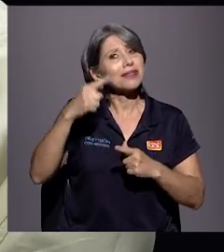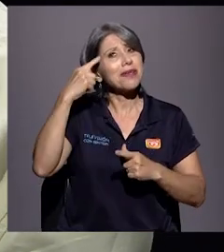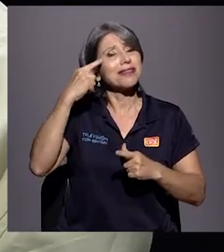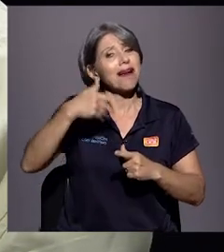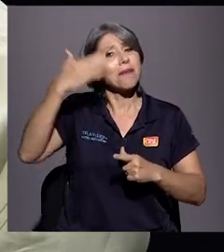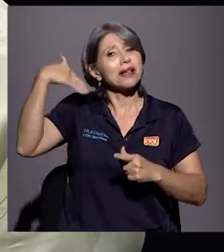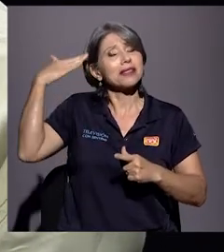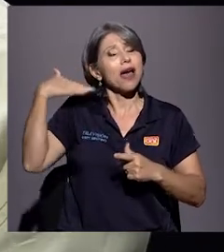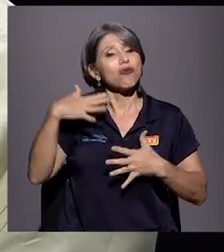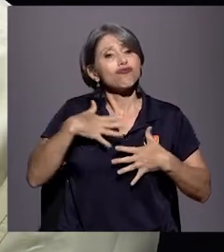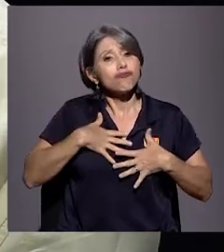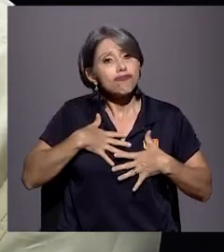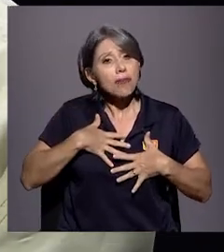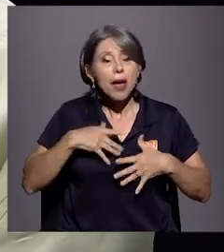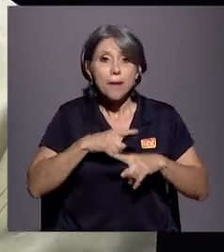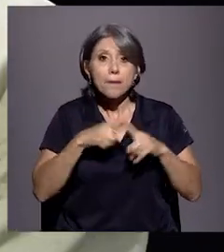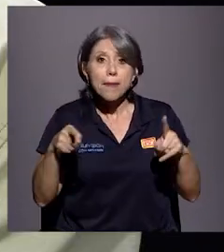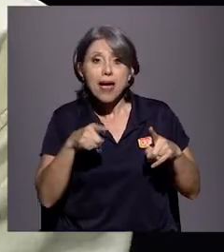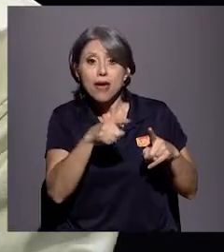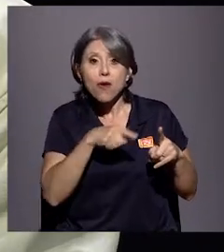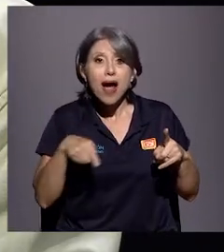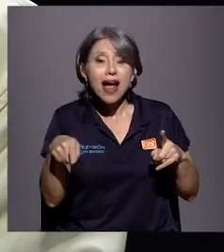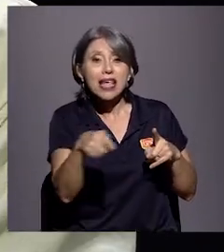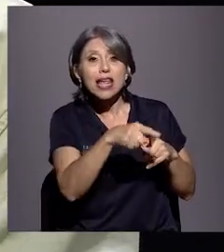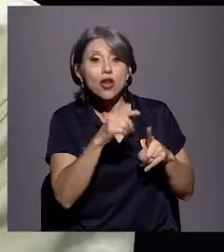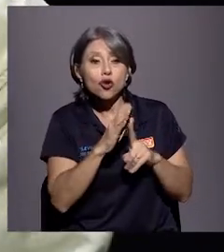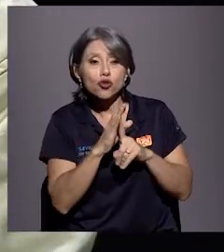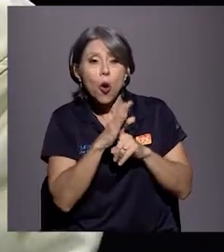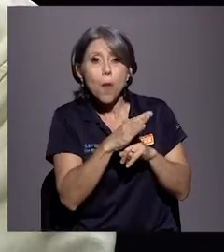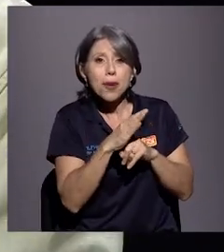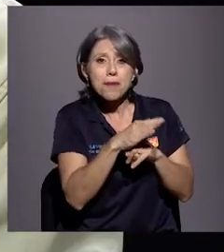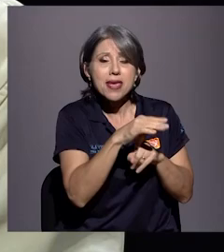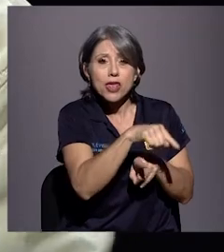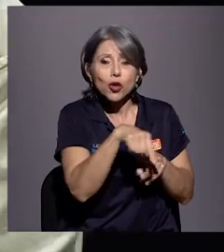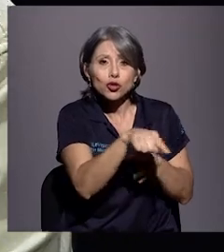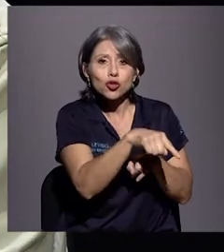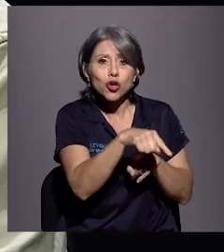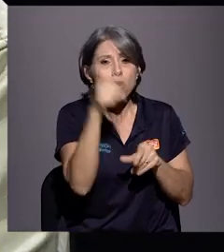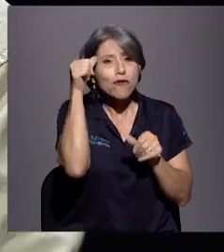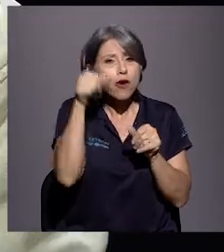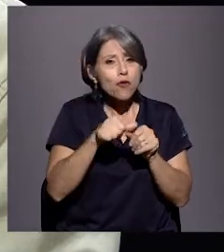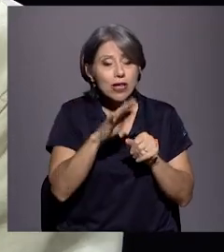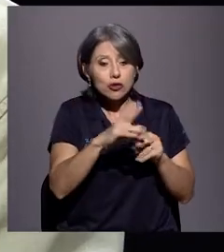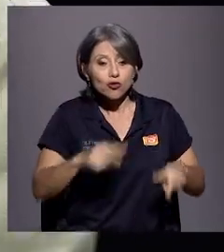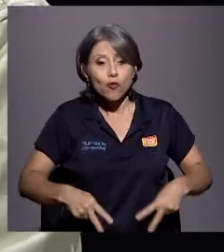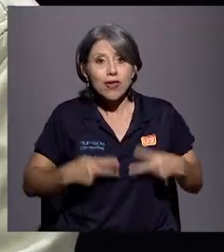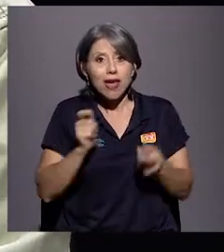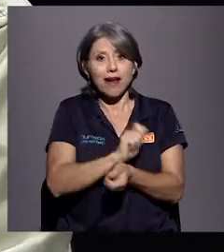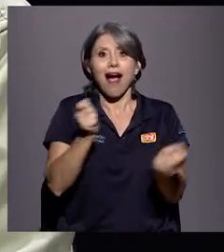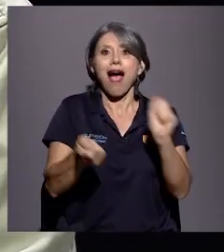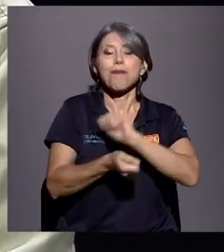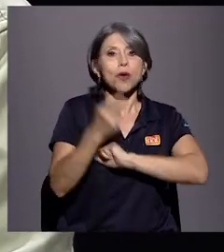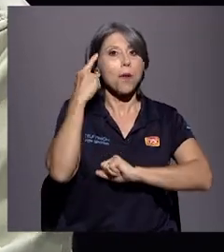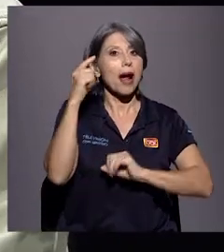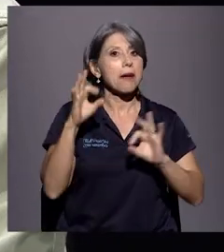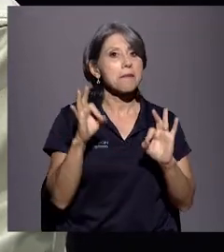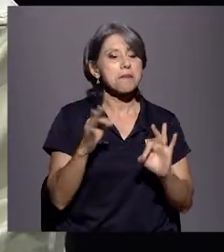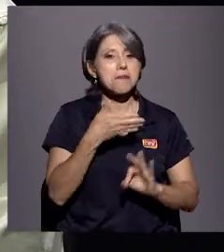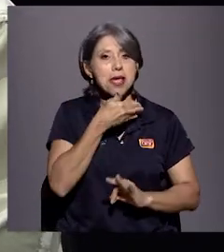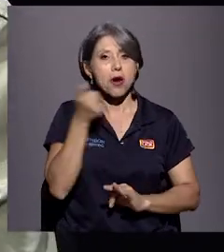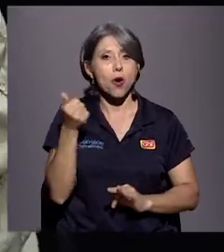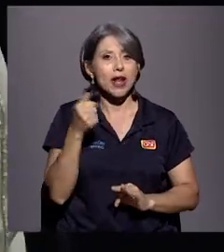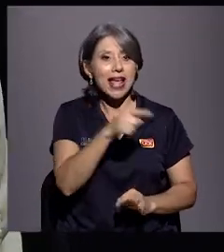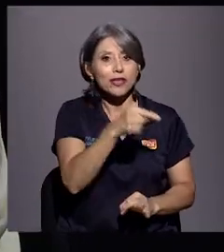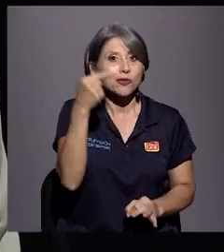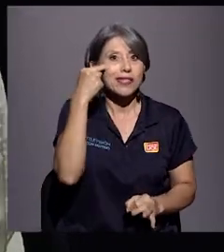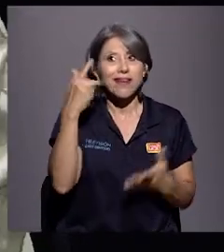contrario, tienen muchas veces nostalgia de momentos donde su vida cambió para mejor. Pensaban que ya podían